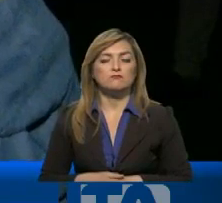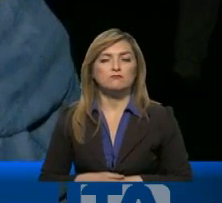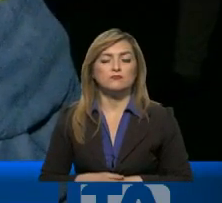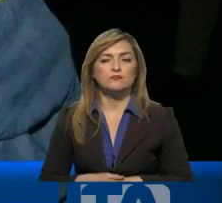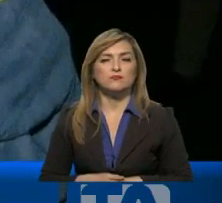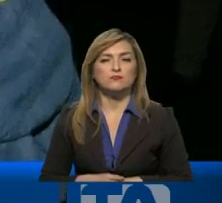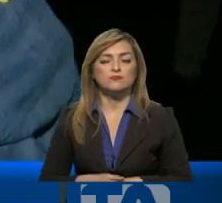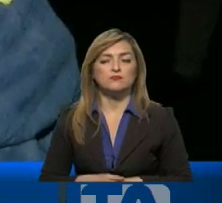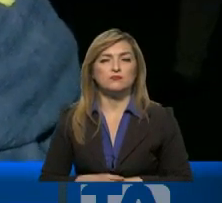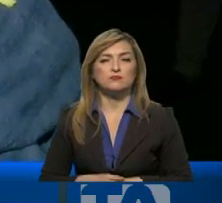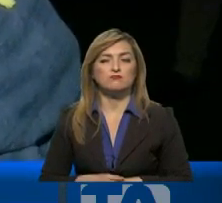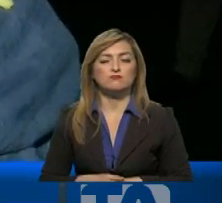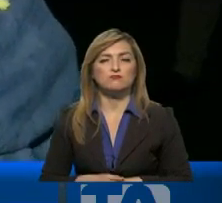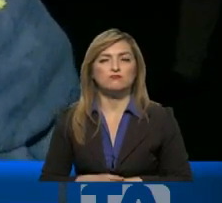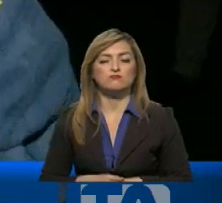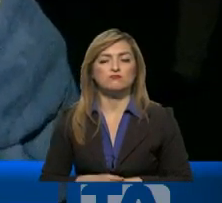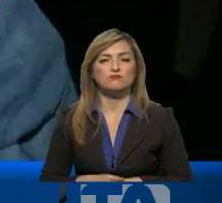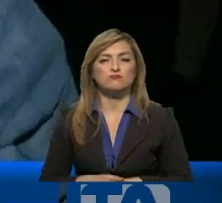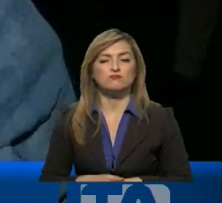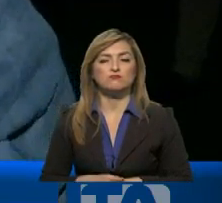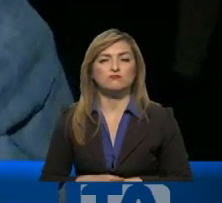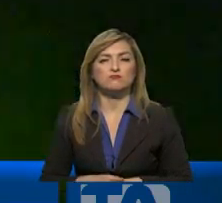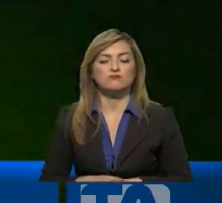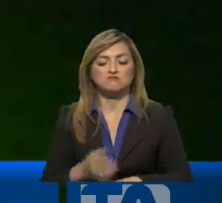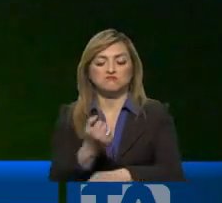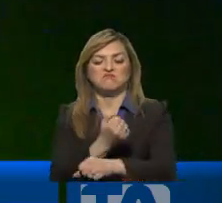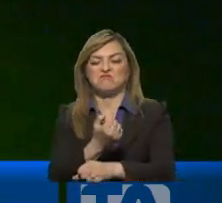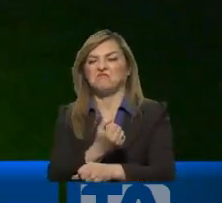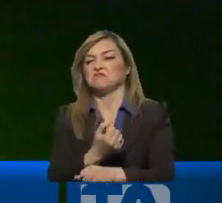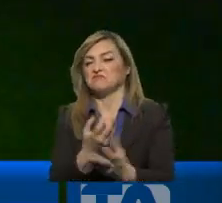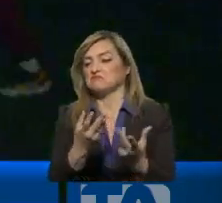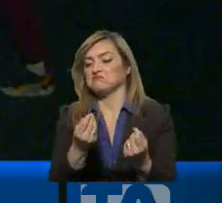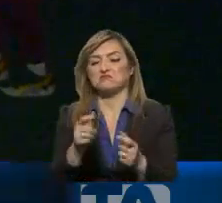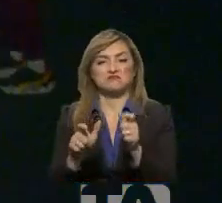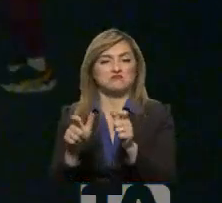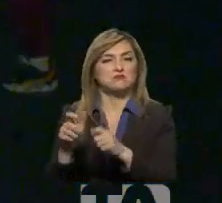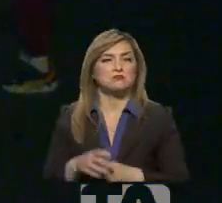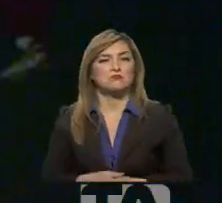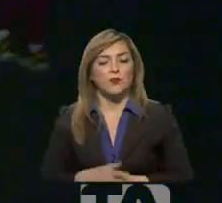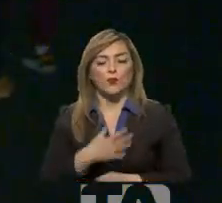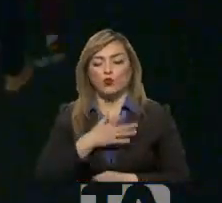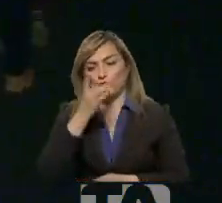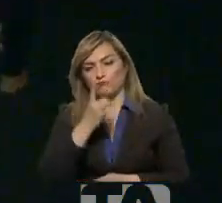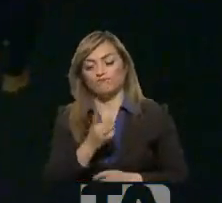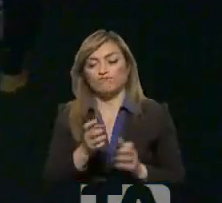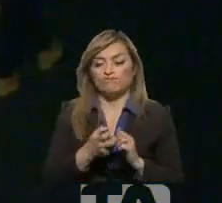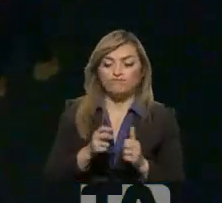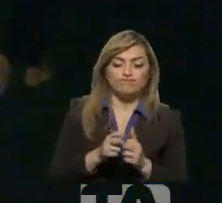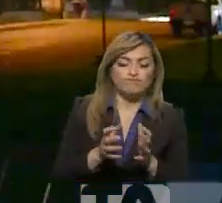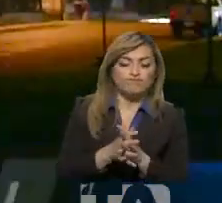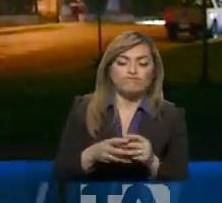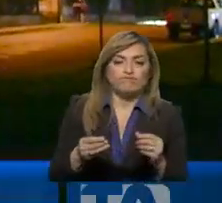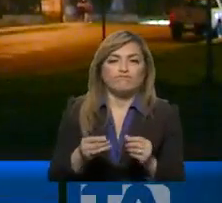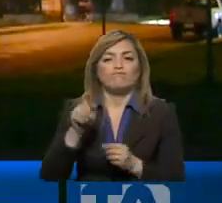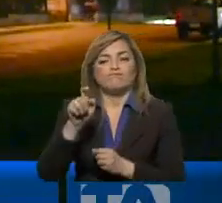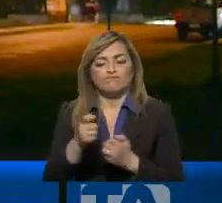que han venido muchos drogadictos. Los moradores han tomado sus propias medidas, sin embargo, aseguran